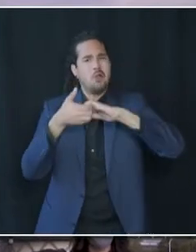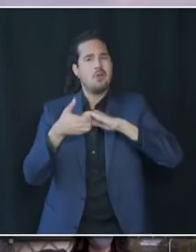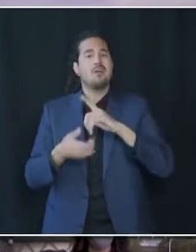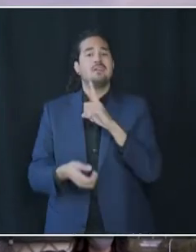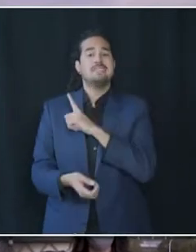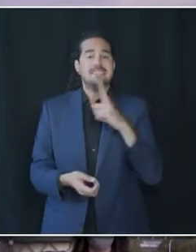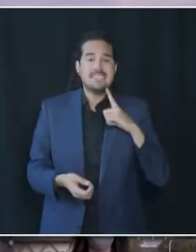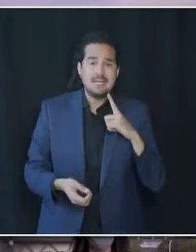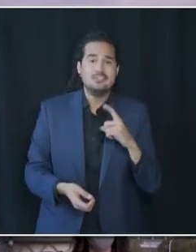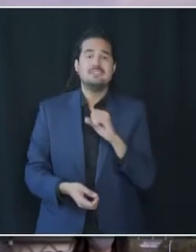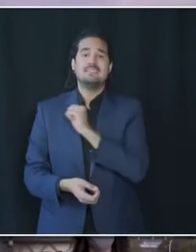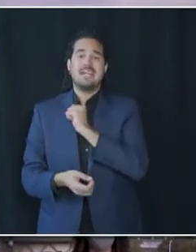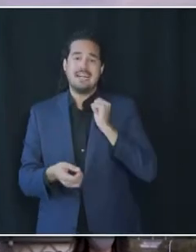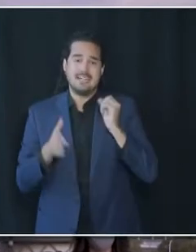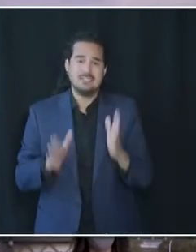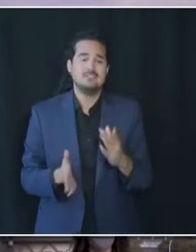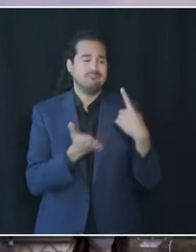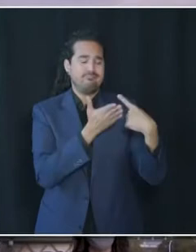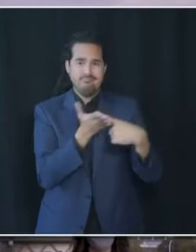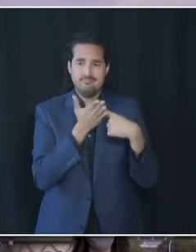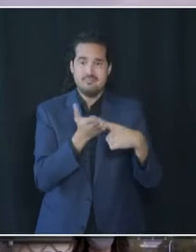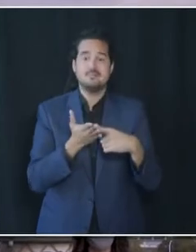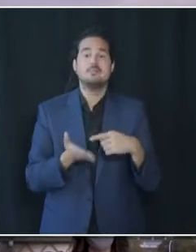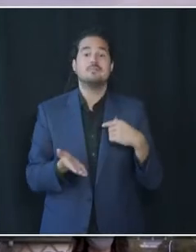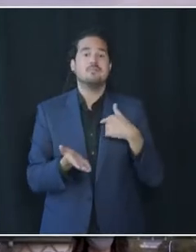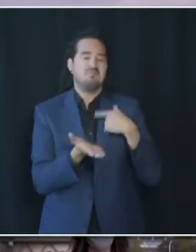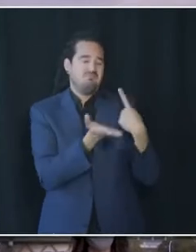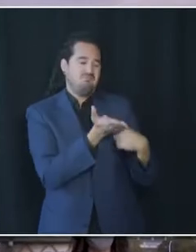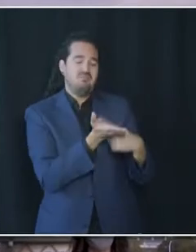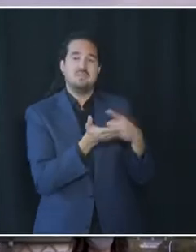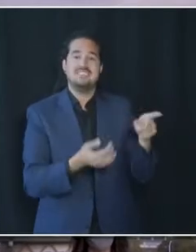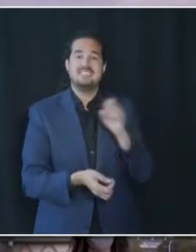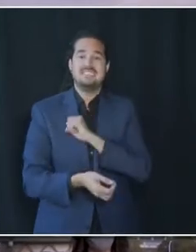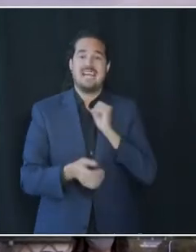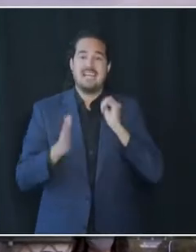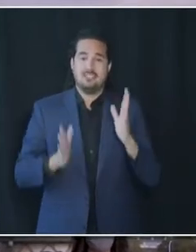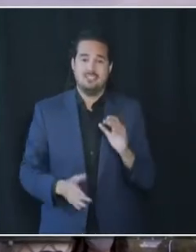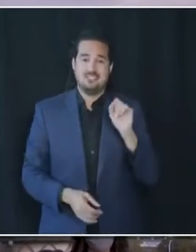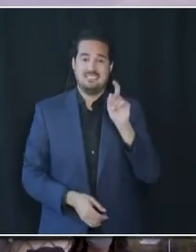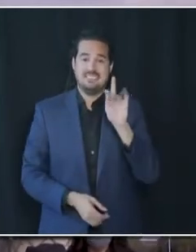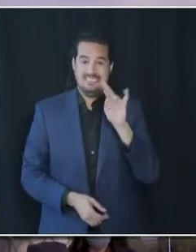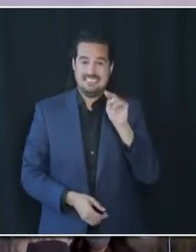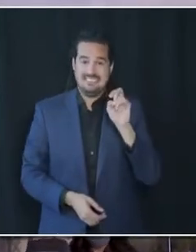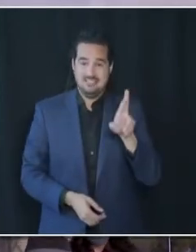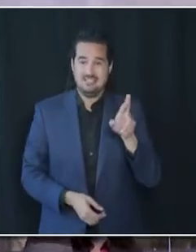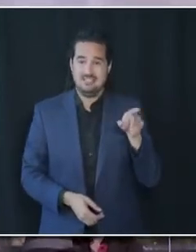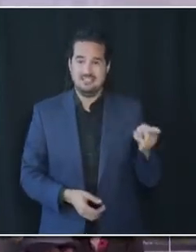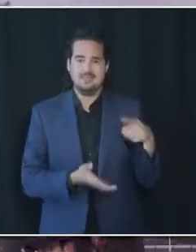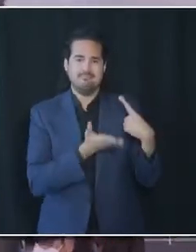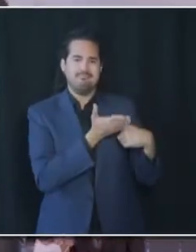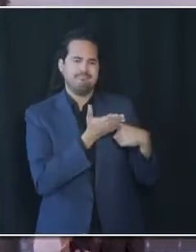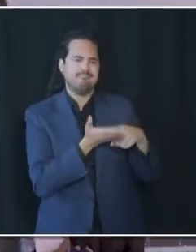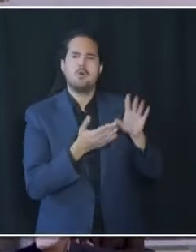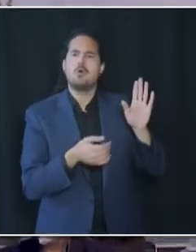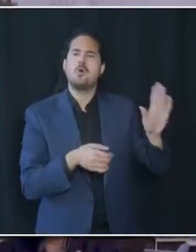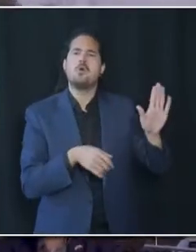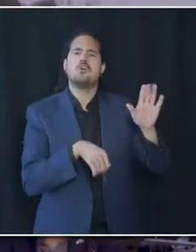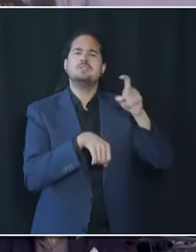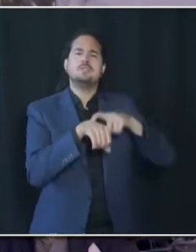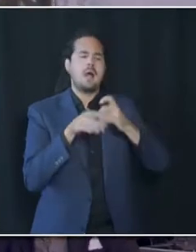la legislado a los asambleístas quieren que nos hablen de su progreso y qué opina sobre